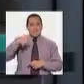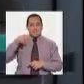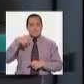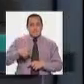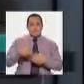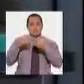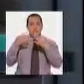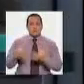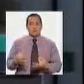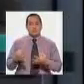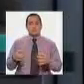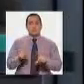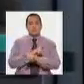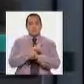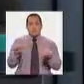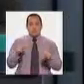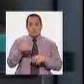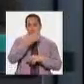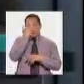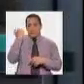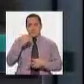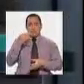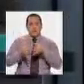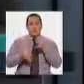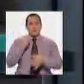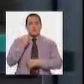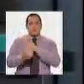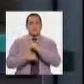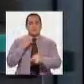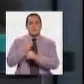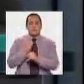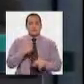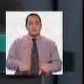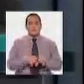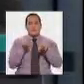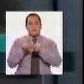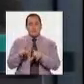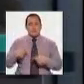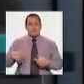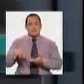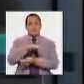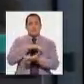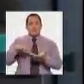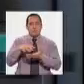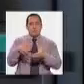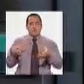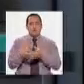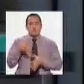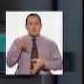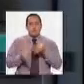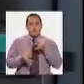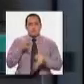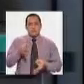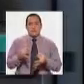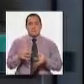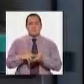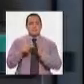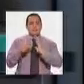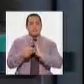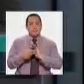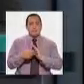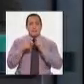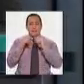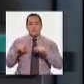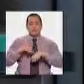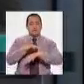necesario. No hay que olvidar que en el juicio internacional también se involucra al Poder Judicial. Es decir,